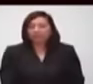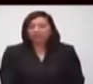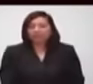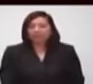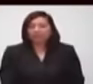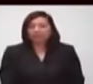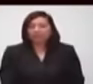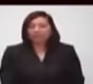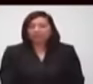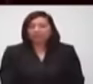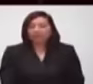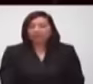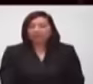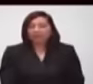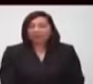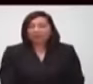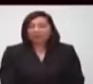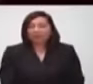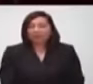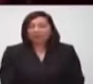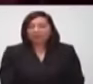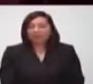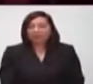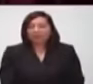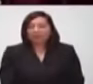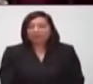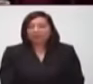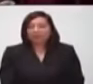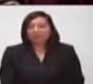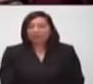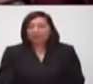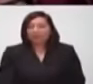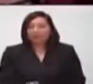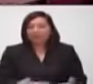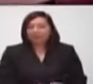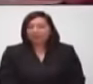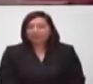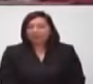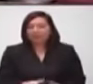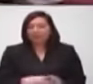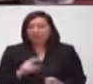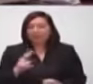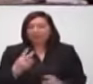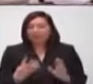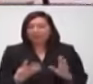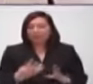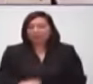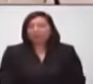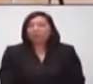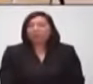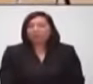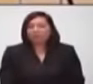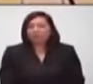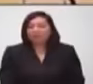Perdón, gracias, presidente. Tengo acá en mis manos el acta de trato directo de agosto del 2014,